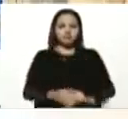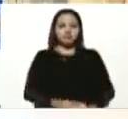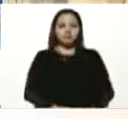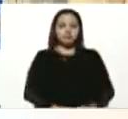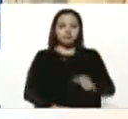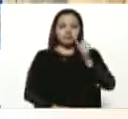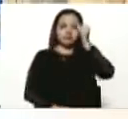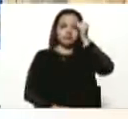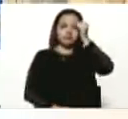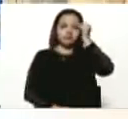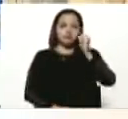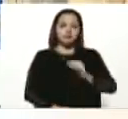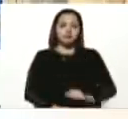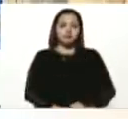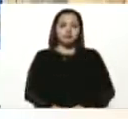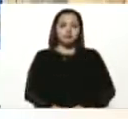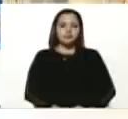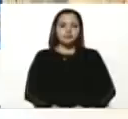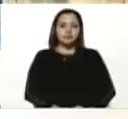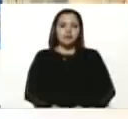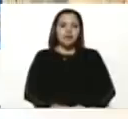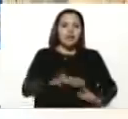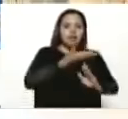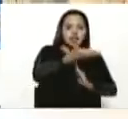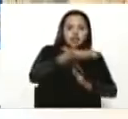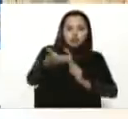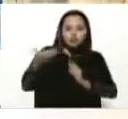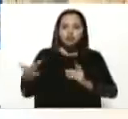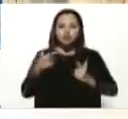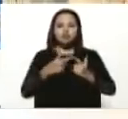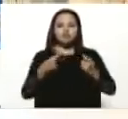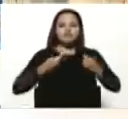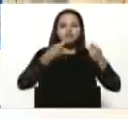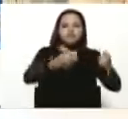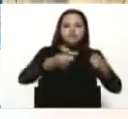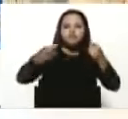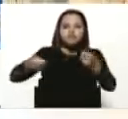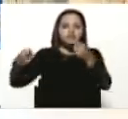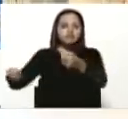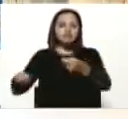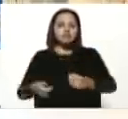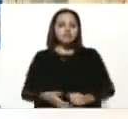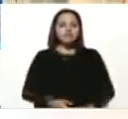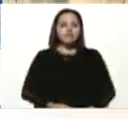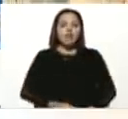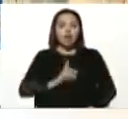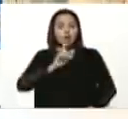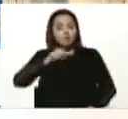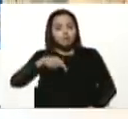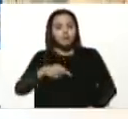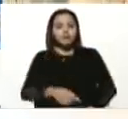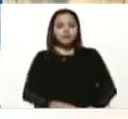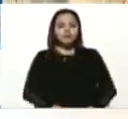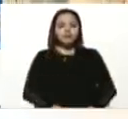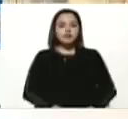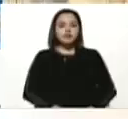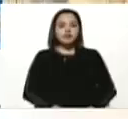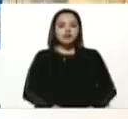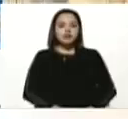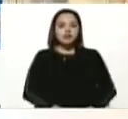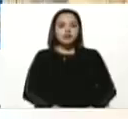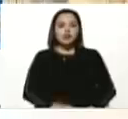en los actores económicos, en la distribución, en el abastecimiento y sobre todo en la fijación